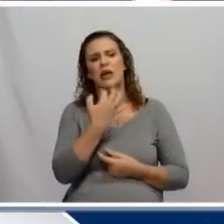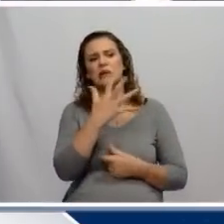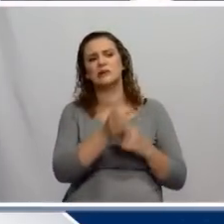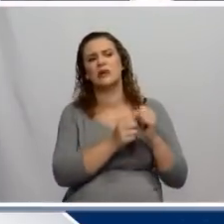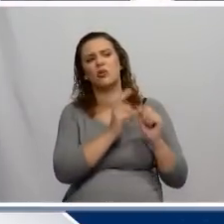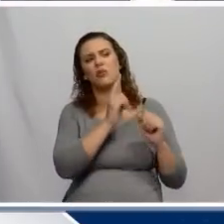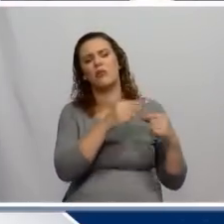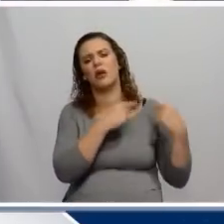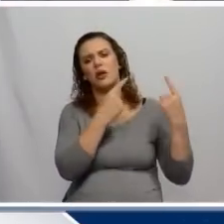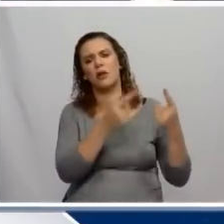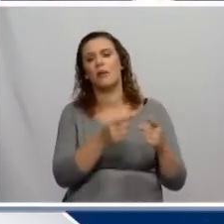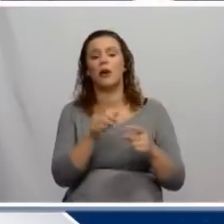bueno Por cierto